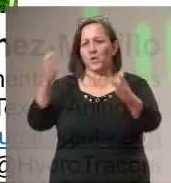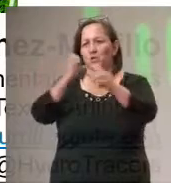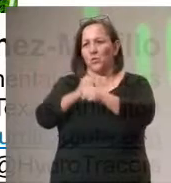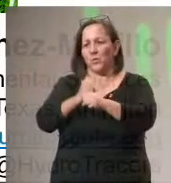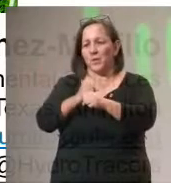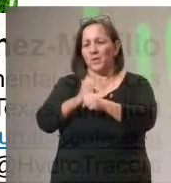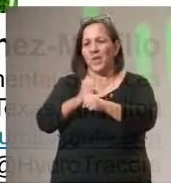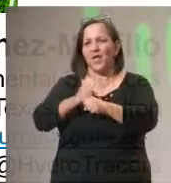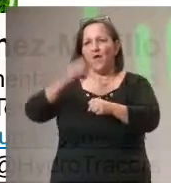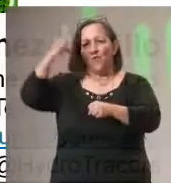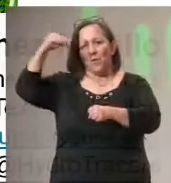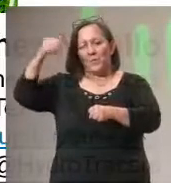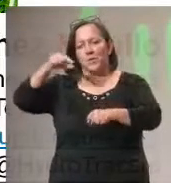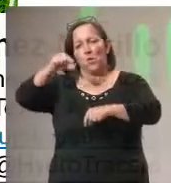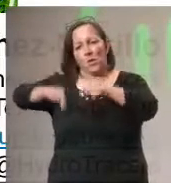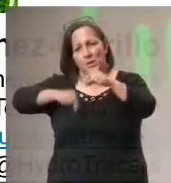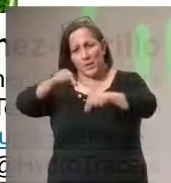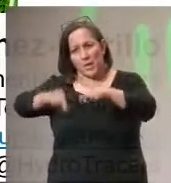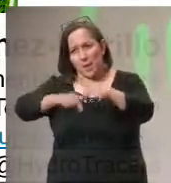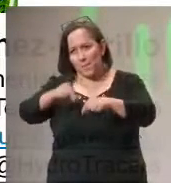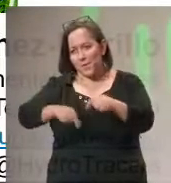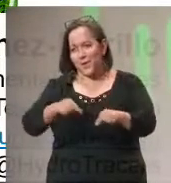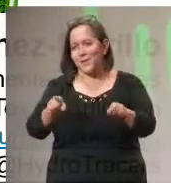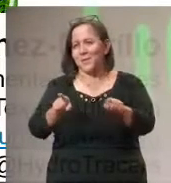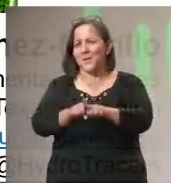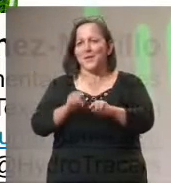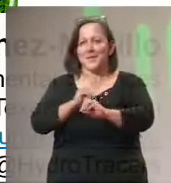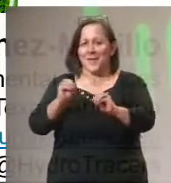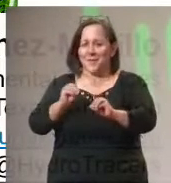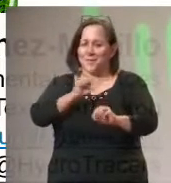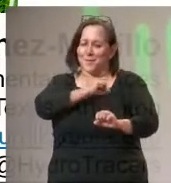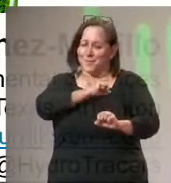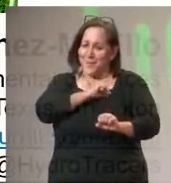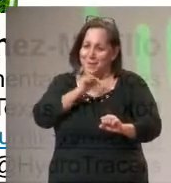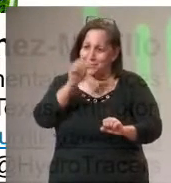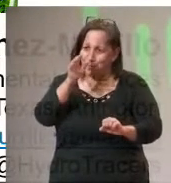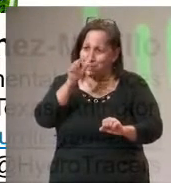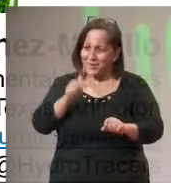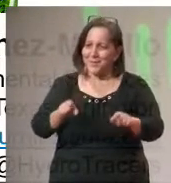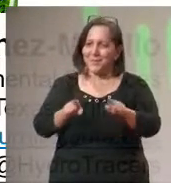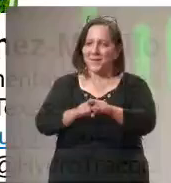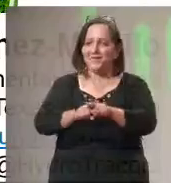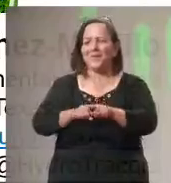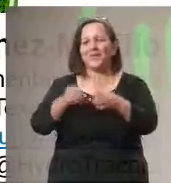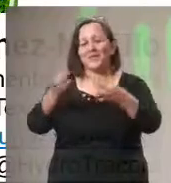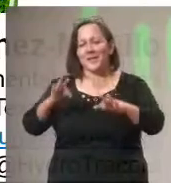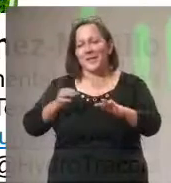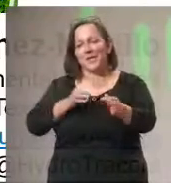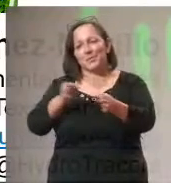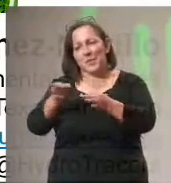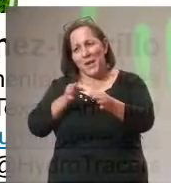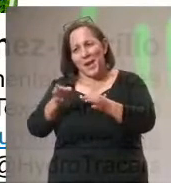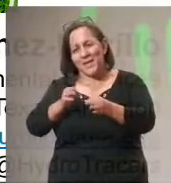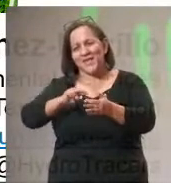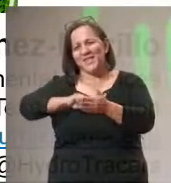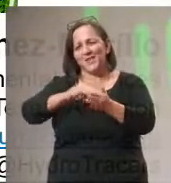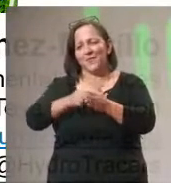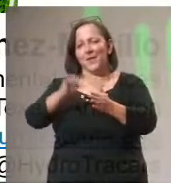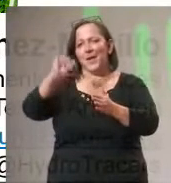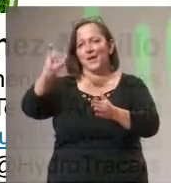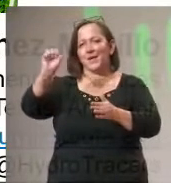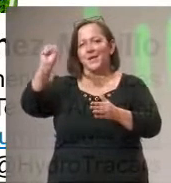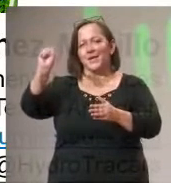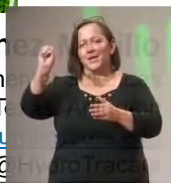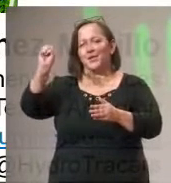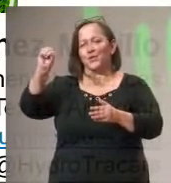información química e isotópica. Nadie se va a asustar, ¿verdad? Nadie se va a asustar. Vamos a tratar de explicarlo de una manera muy sencilla. De